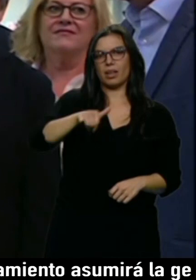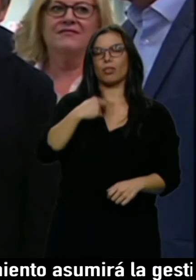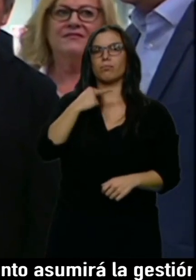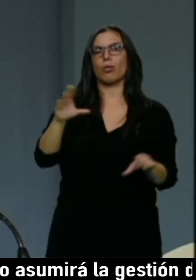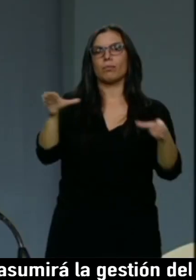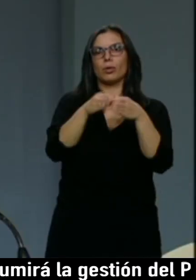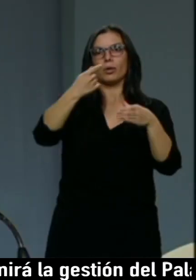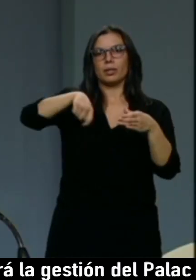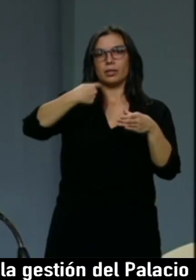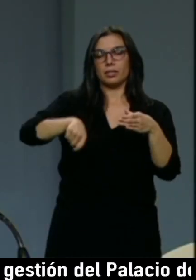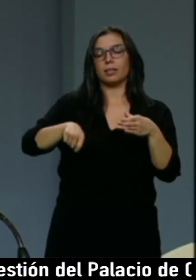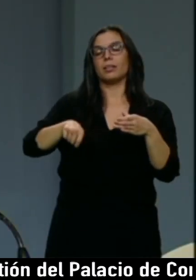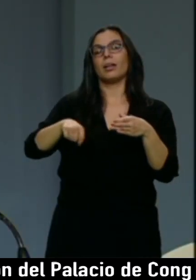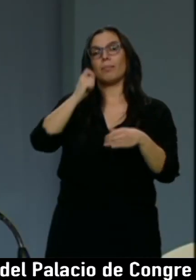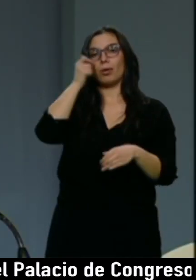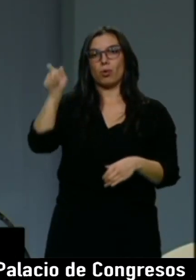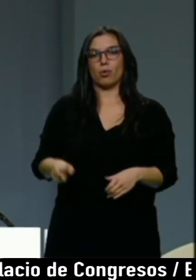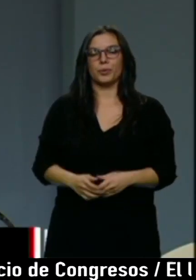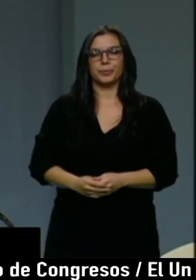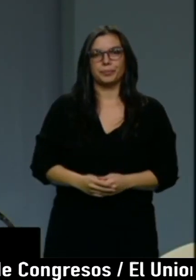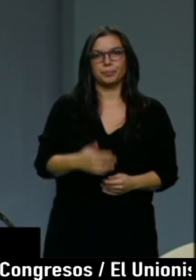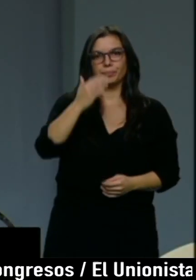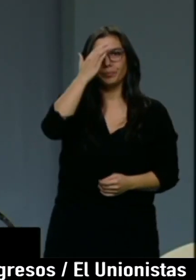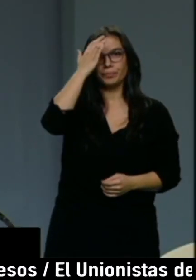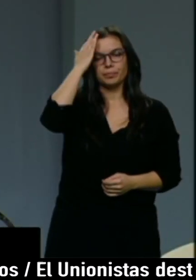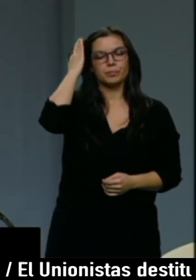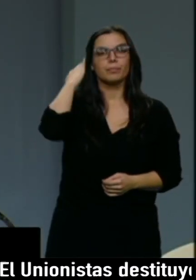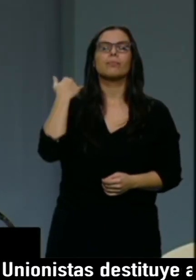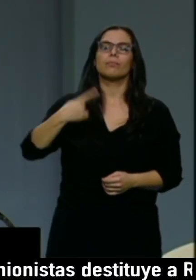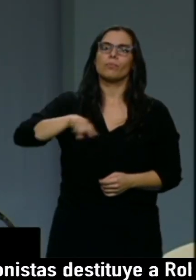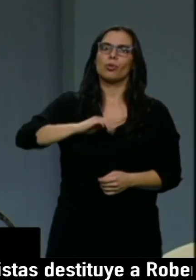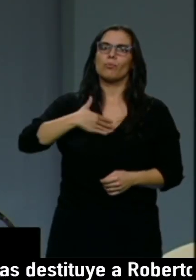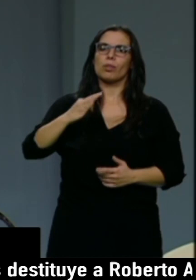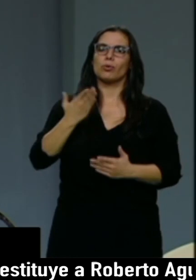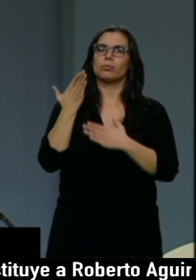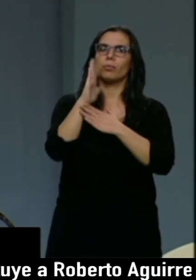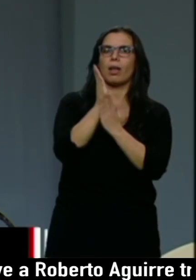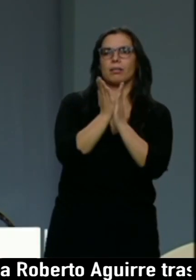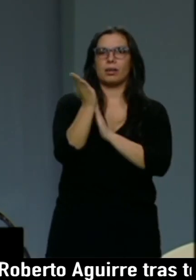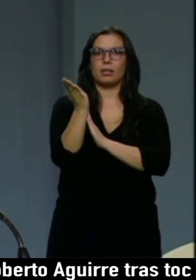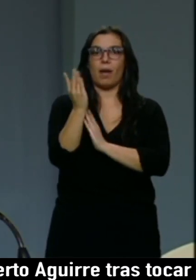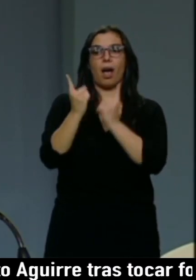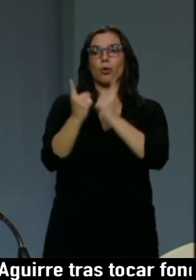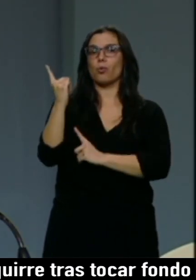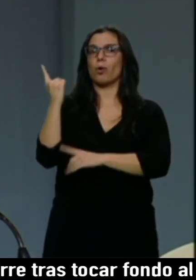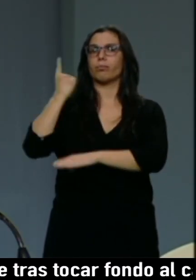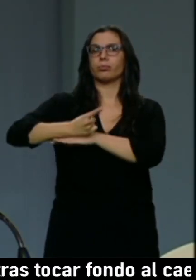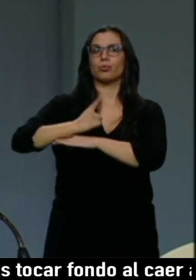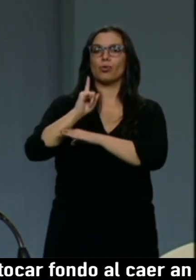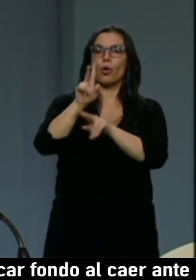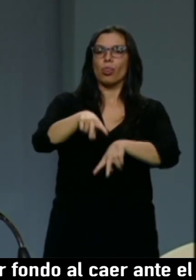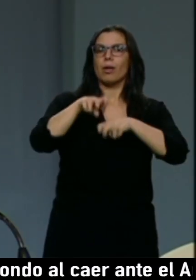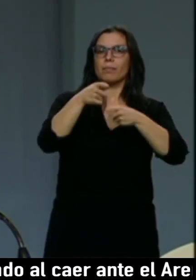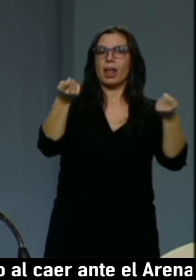Mañueco. Vamos a ser capaces de plantear alternativas a quienes han cerrado las minas